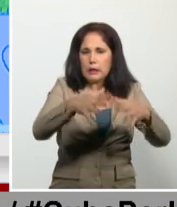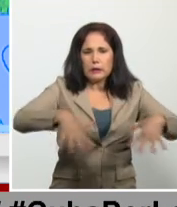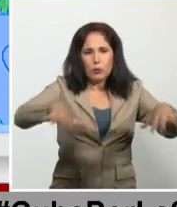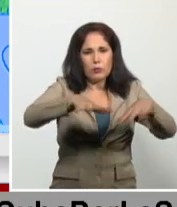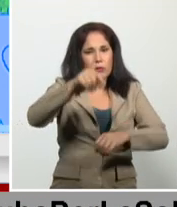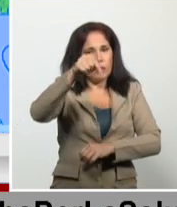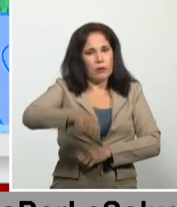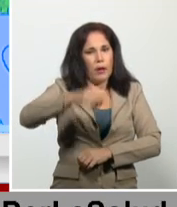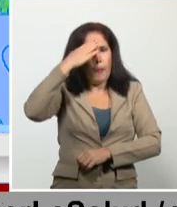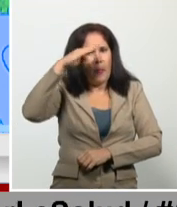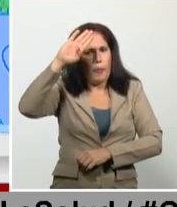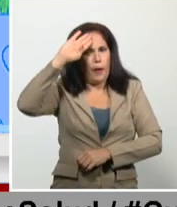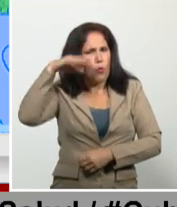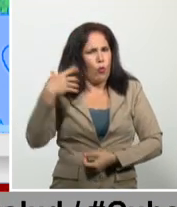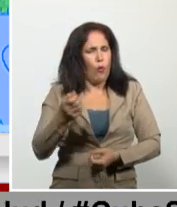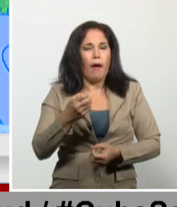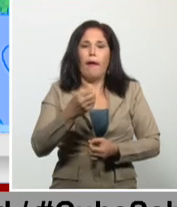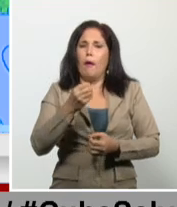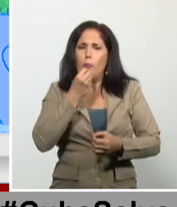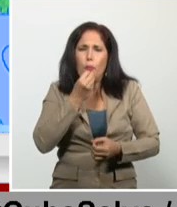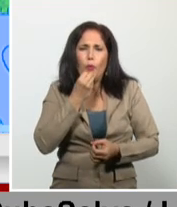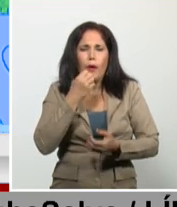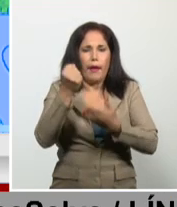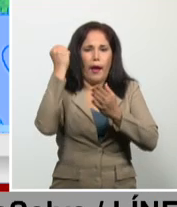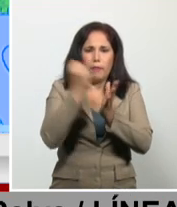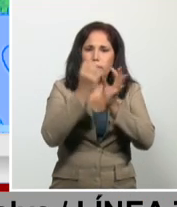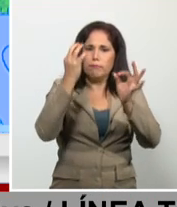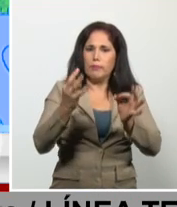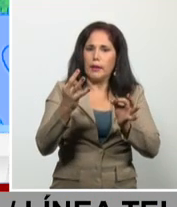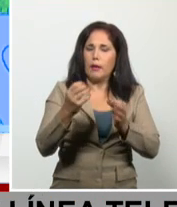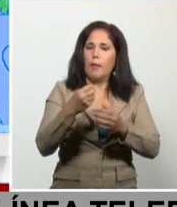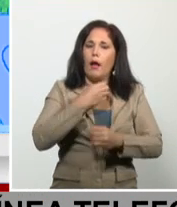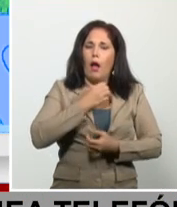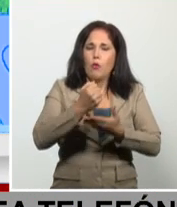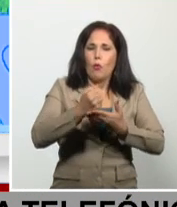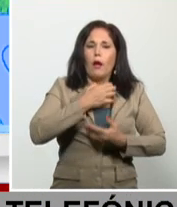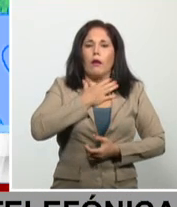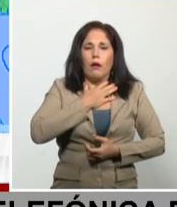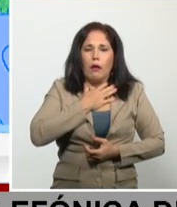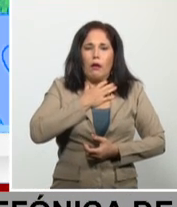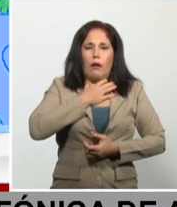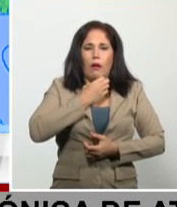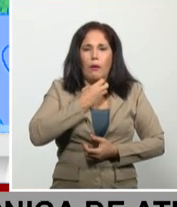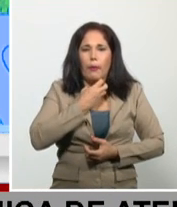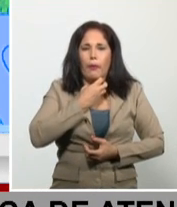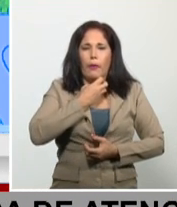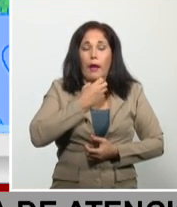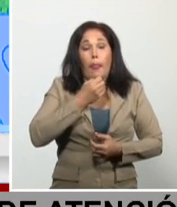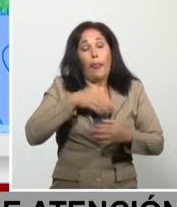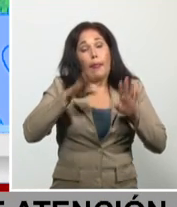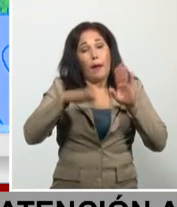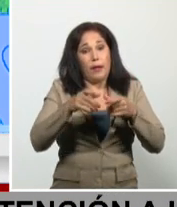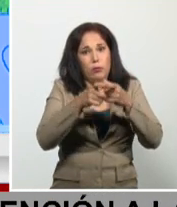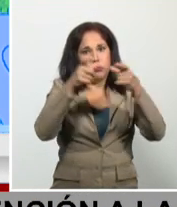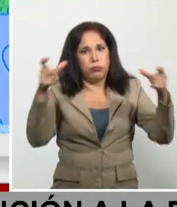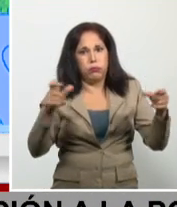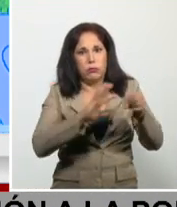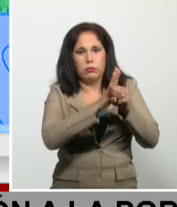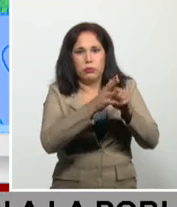actual de Cuba con respecto a los equipos para garantizar la asistencia respiratoria o ventilación mecánica en caso de que aumenten los casos